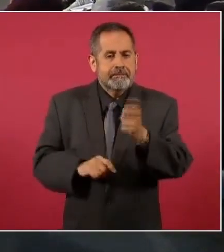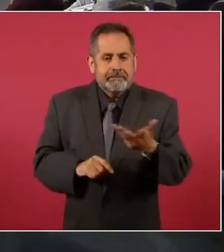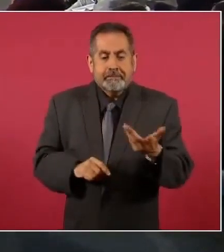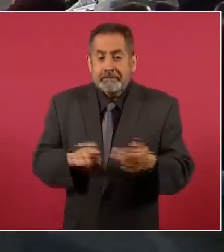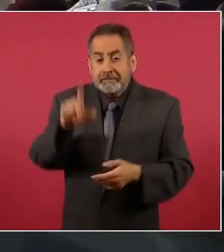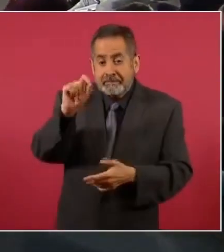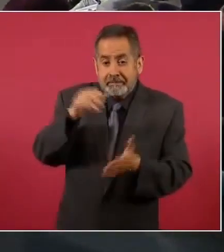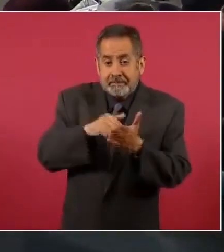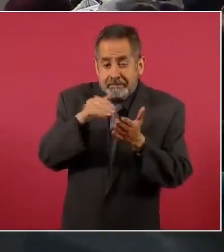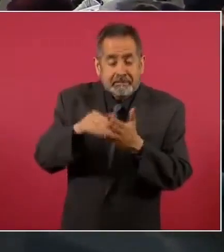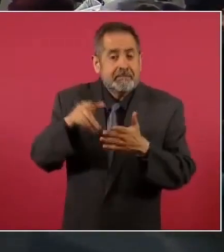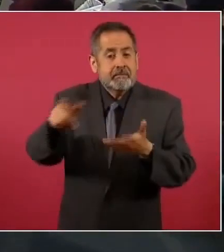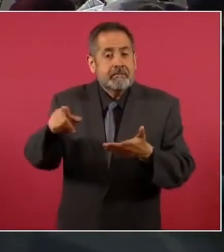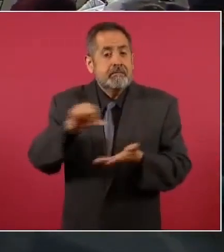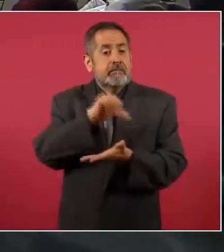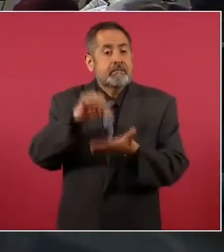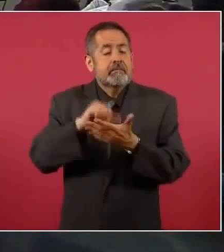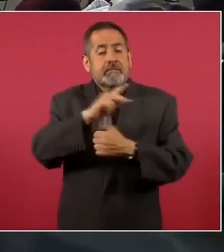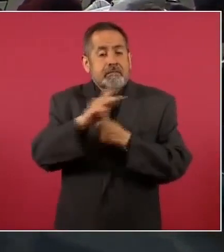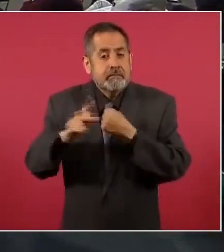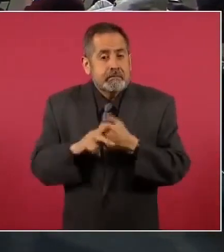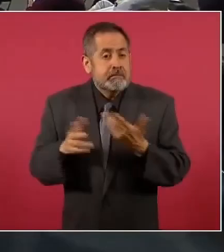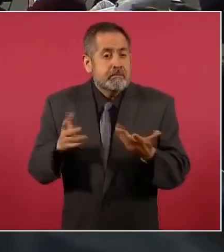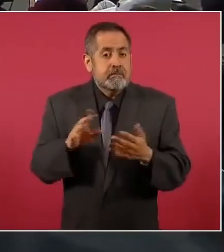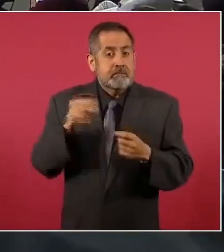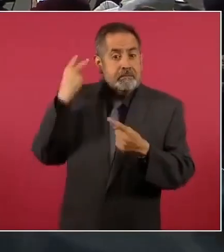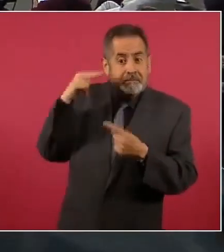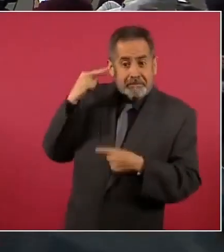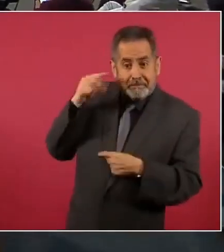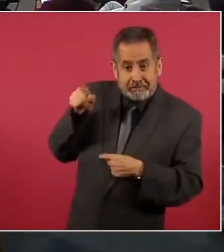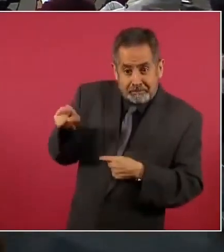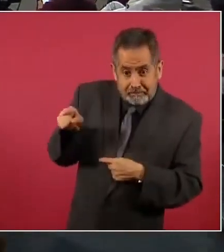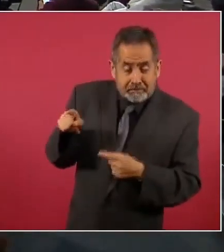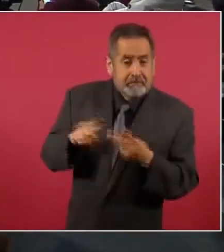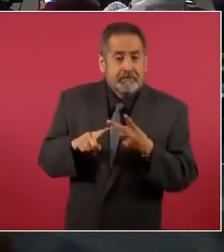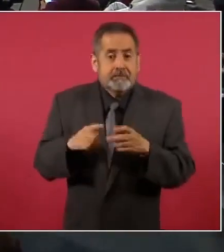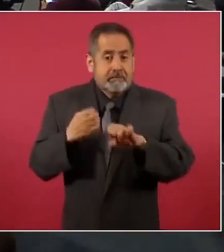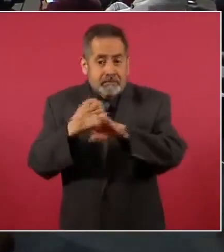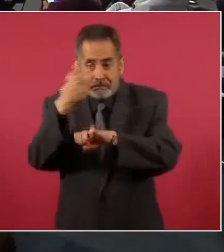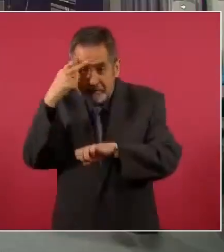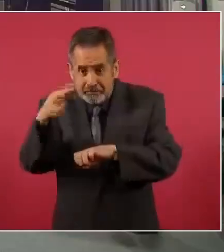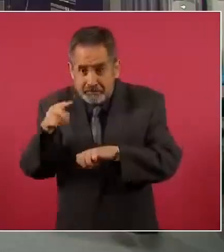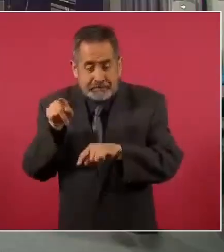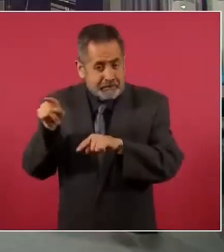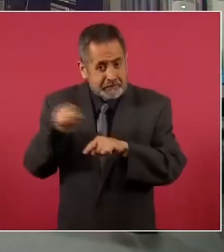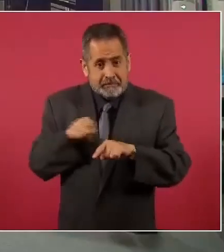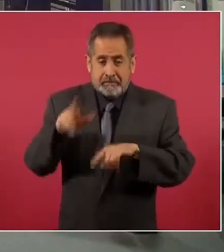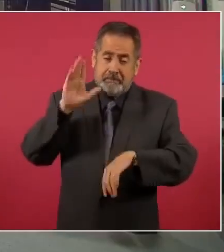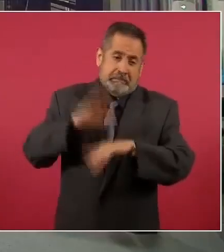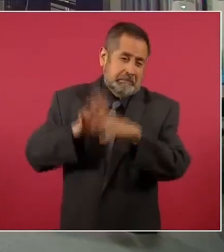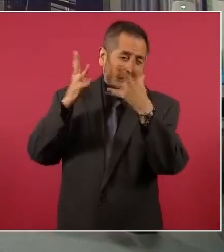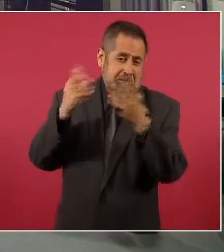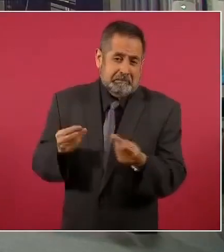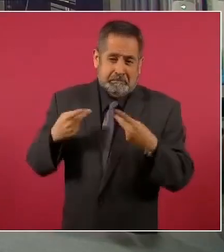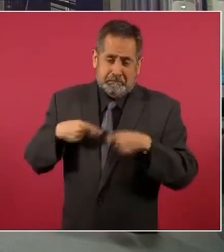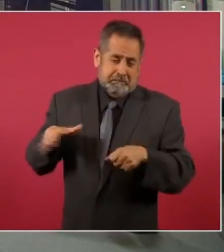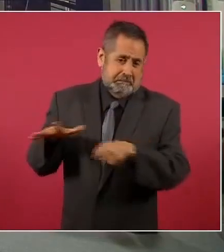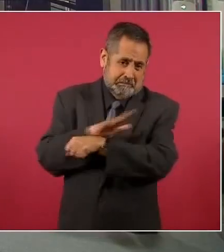20 millones. En la zona centro del país prácticamente está Veracruz, está el Estado de México, que son los estados que más población